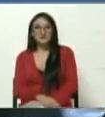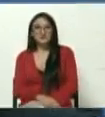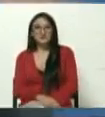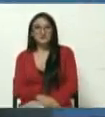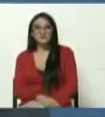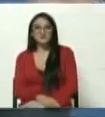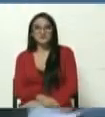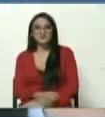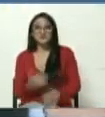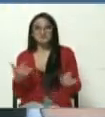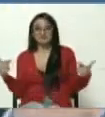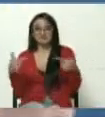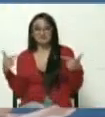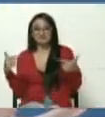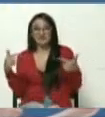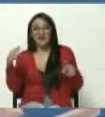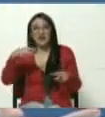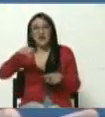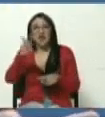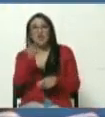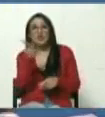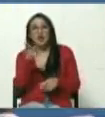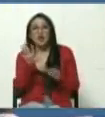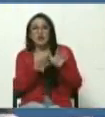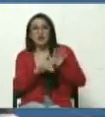Entonces, entre mafiosos se acusan.